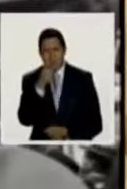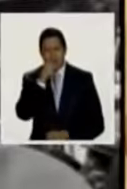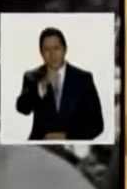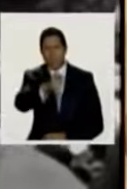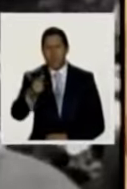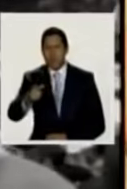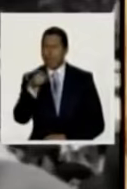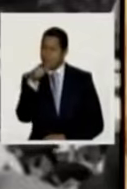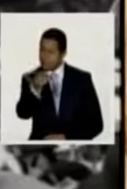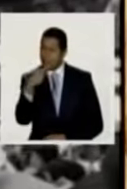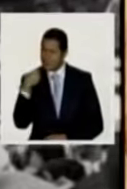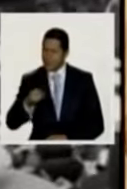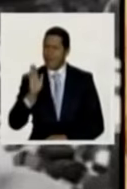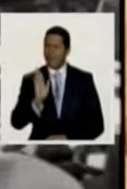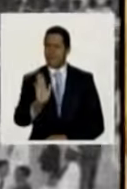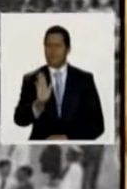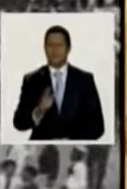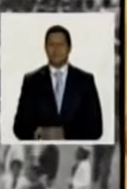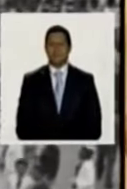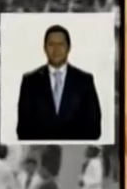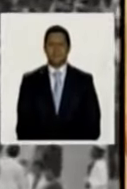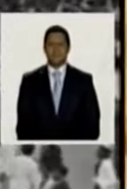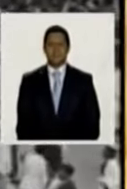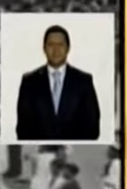pueblo. Y usted estará allí.